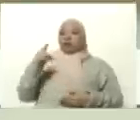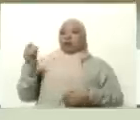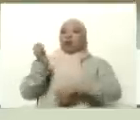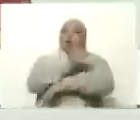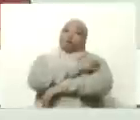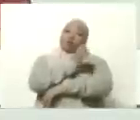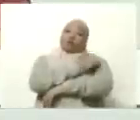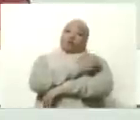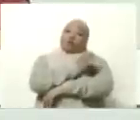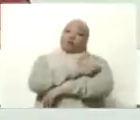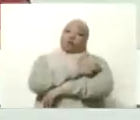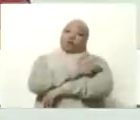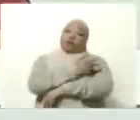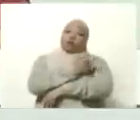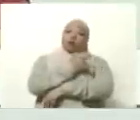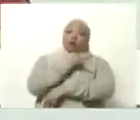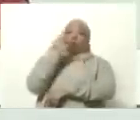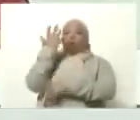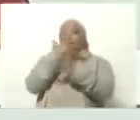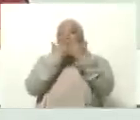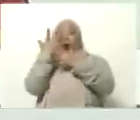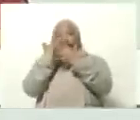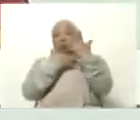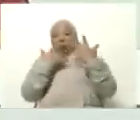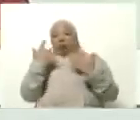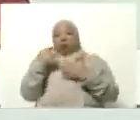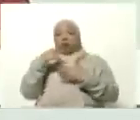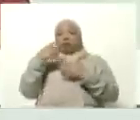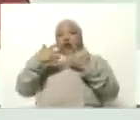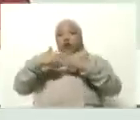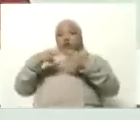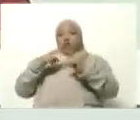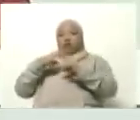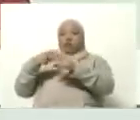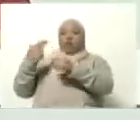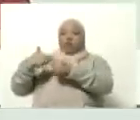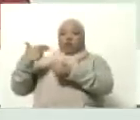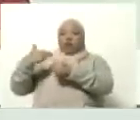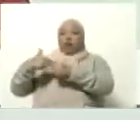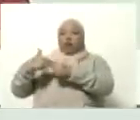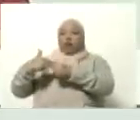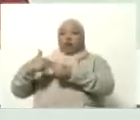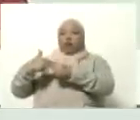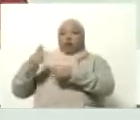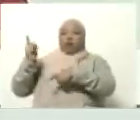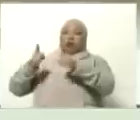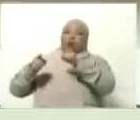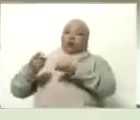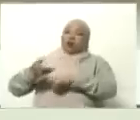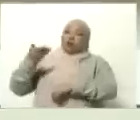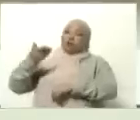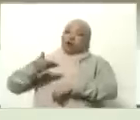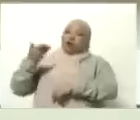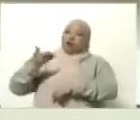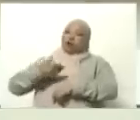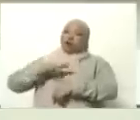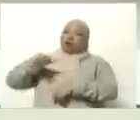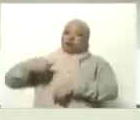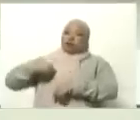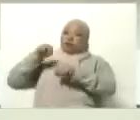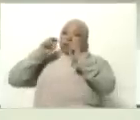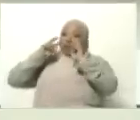han caído en el delirio de que Venezuela está regalando el petróleo, que a veces lo más importante no se